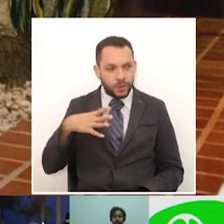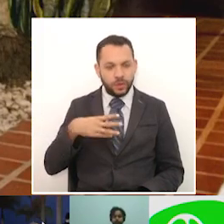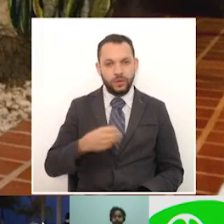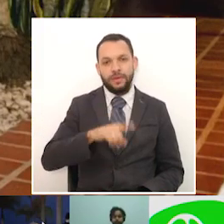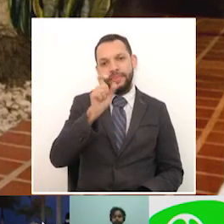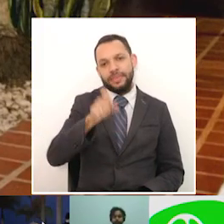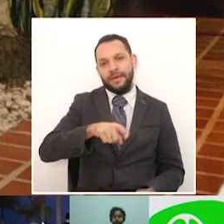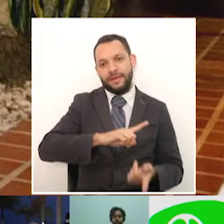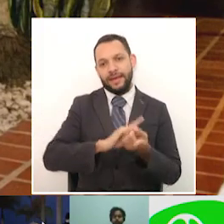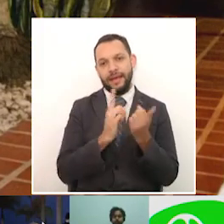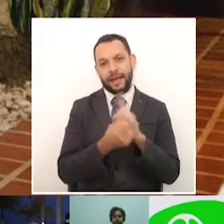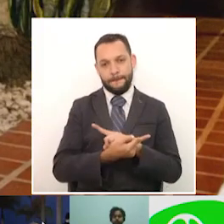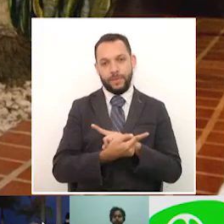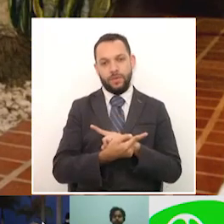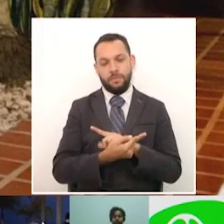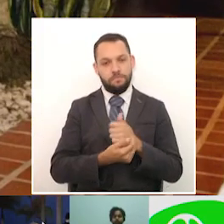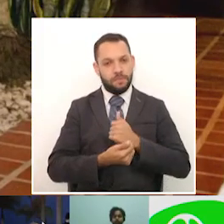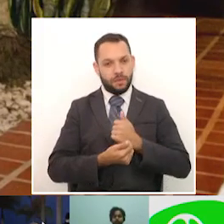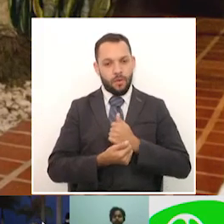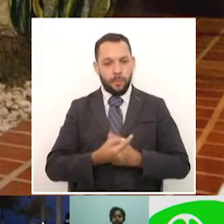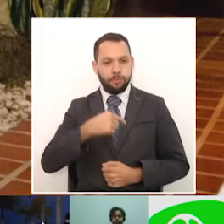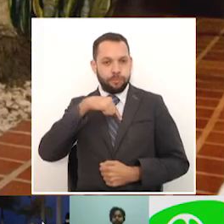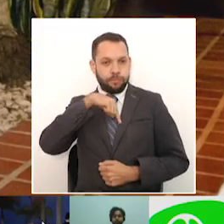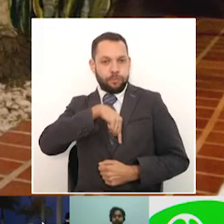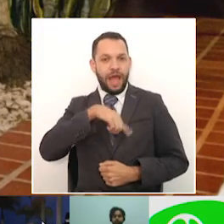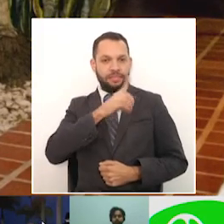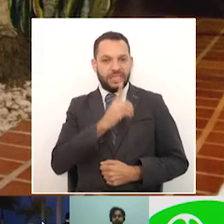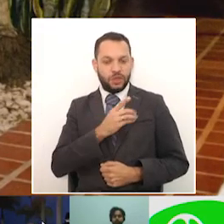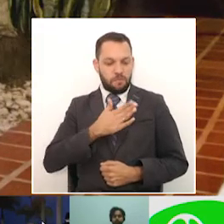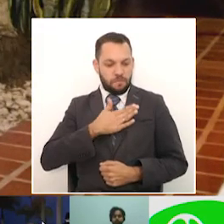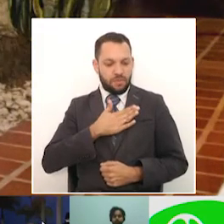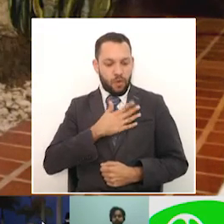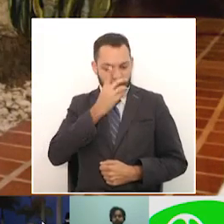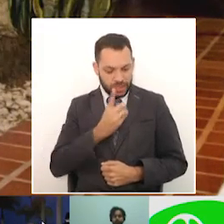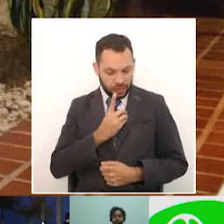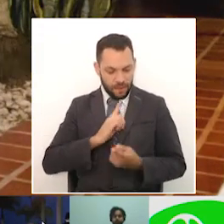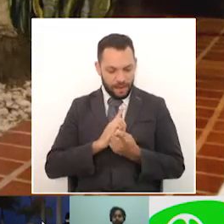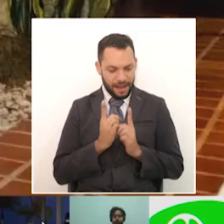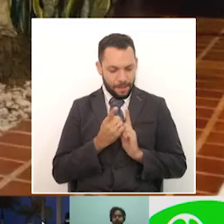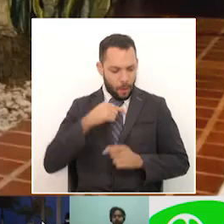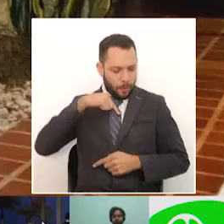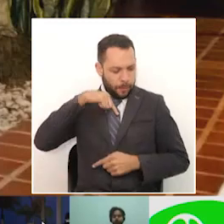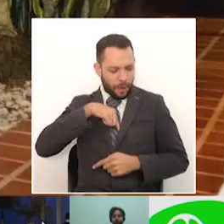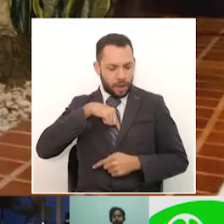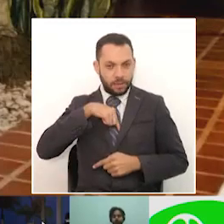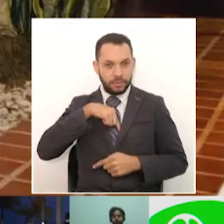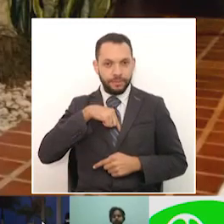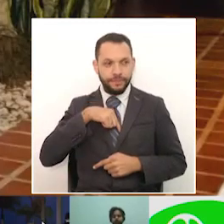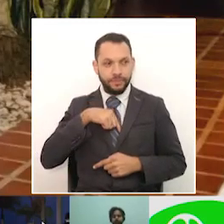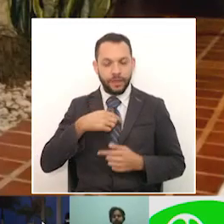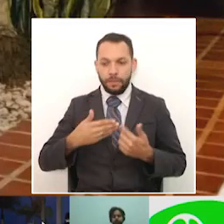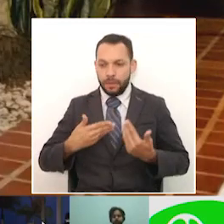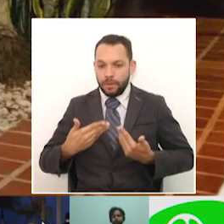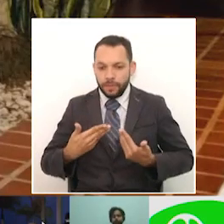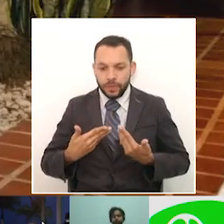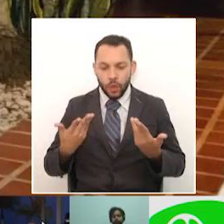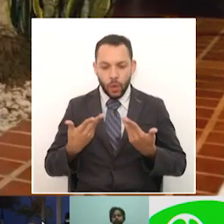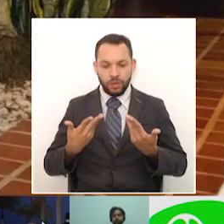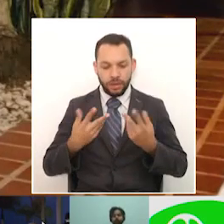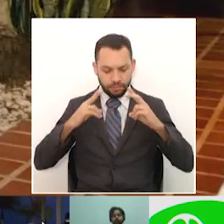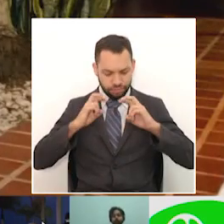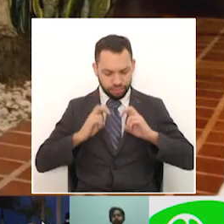Los cambios tienen que ser allá adentro, en nuestro interior. Por eso nosotros decíamos, si no pueden ir afuera, hay que ir